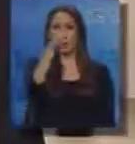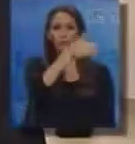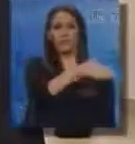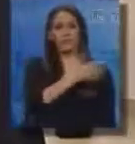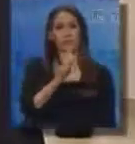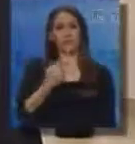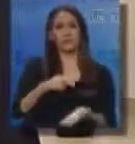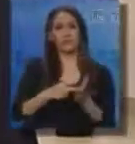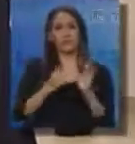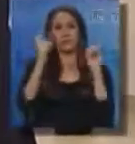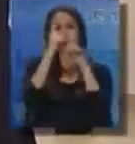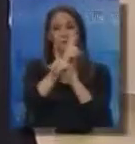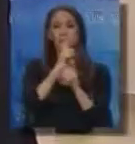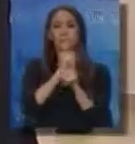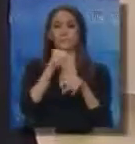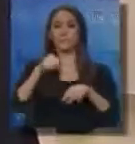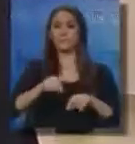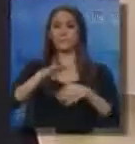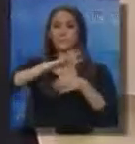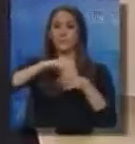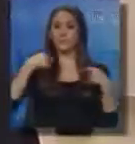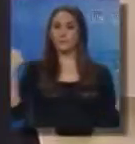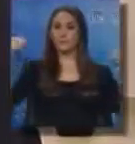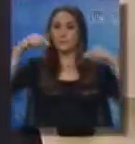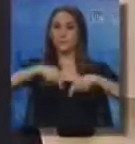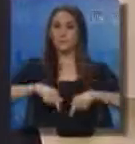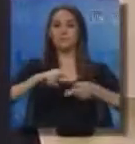difícil. Detectamos cosas que se veían venir,